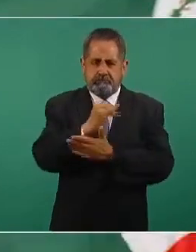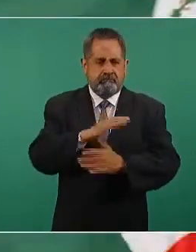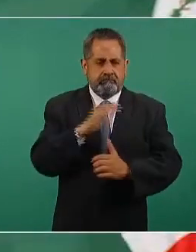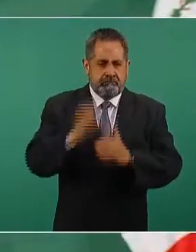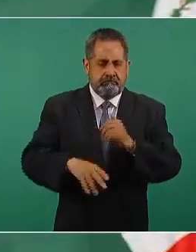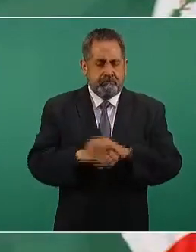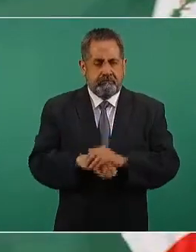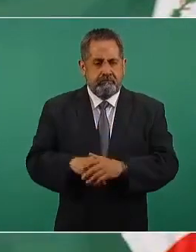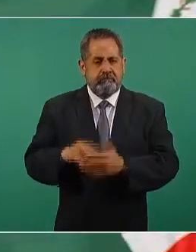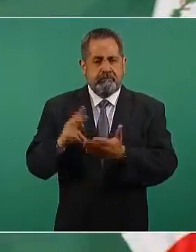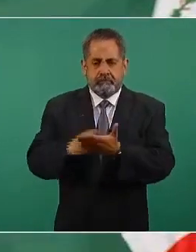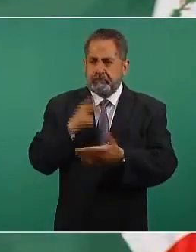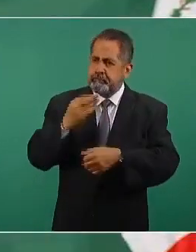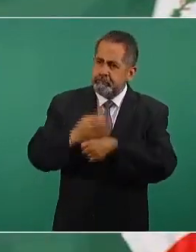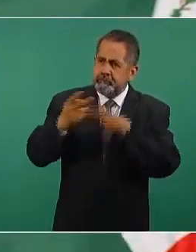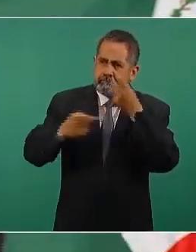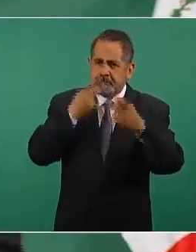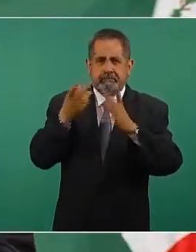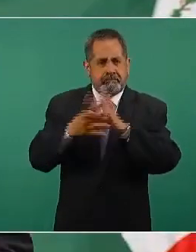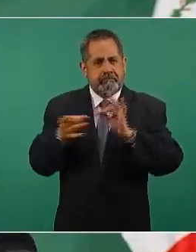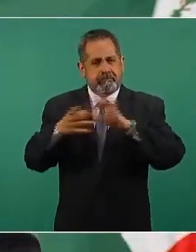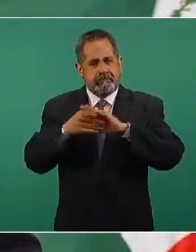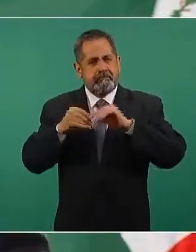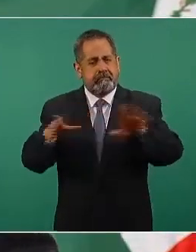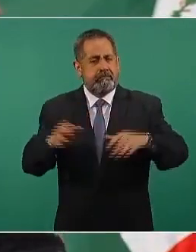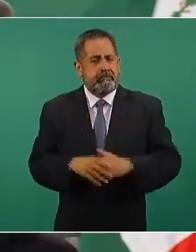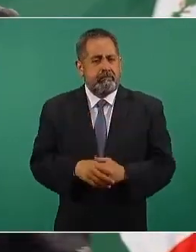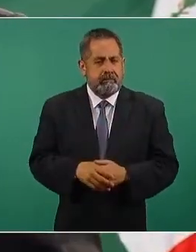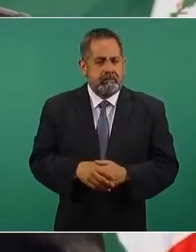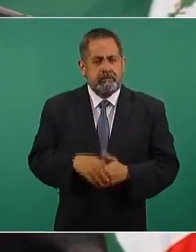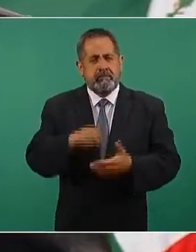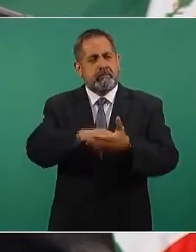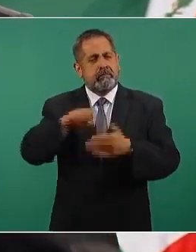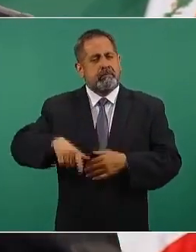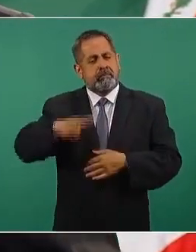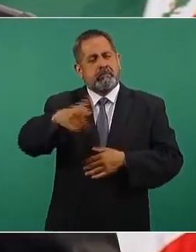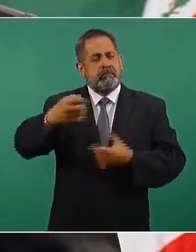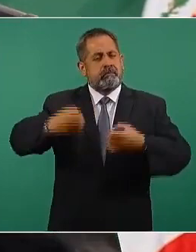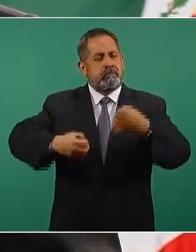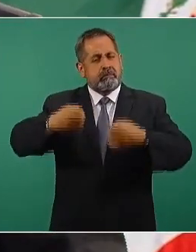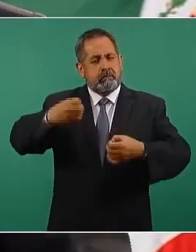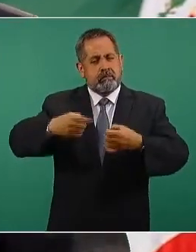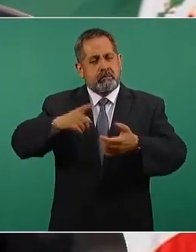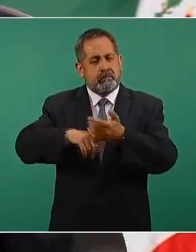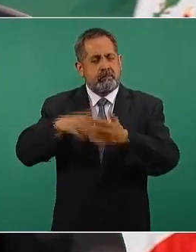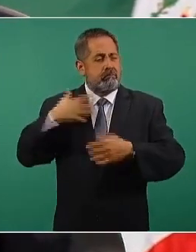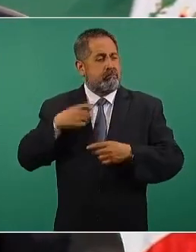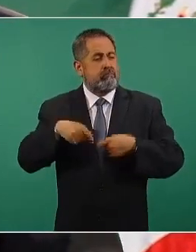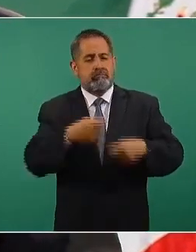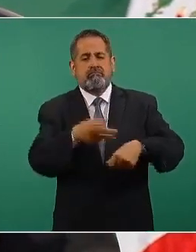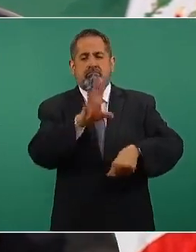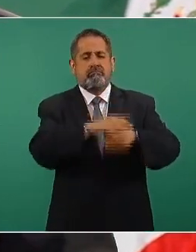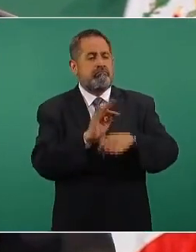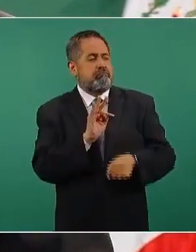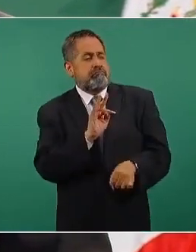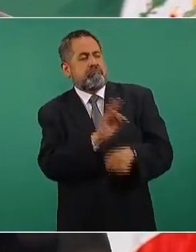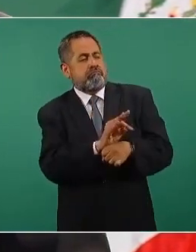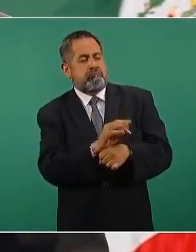porque aquí vamos a estarlo denunciando. Eso del juez que concede el